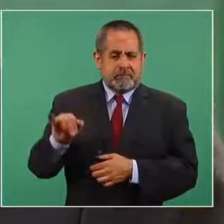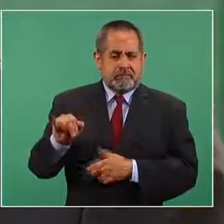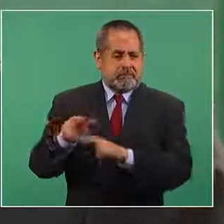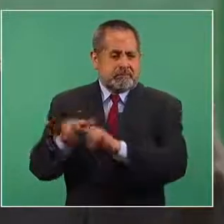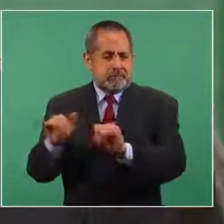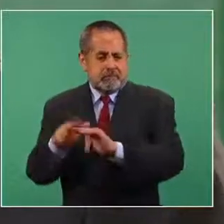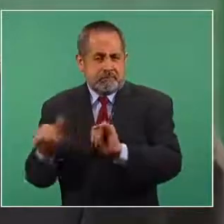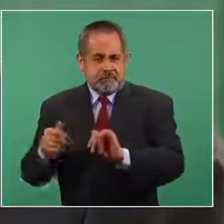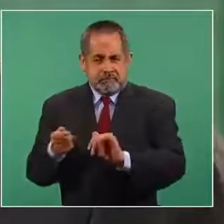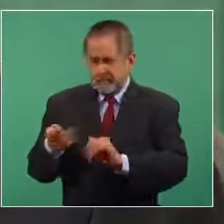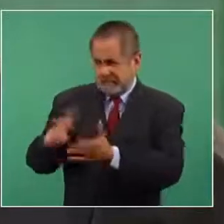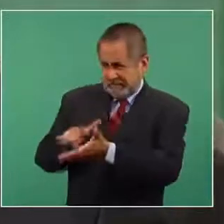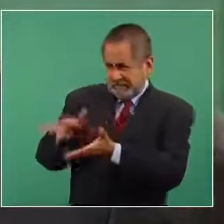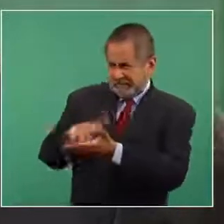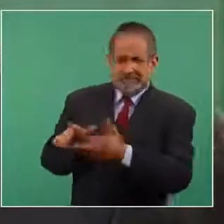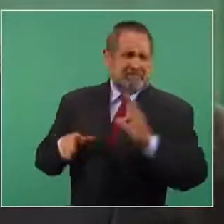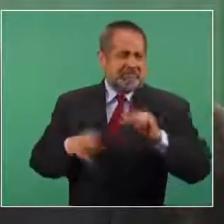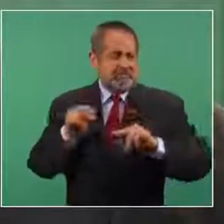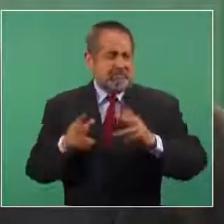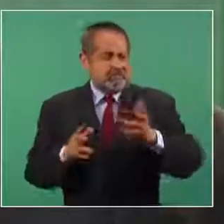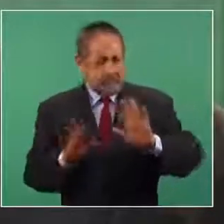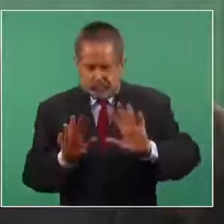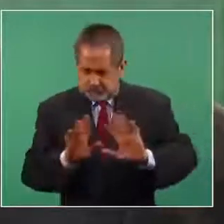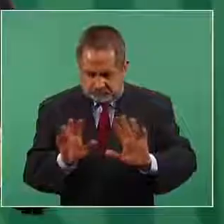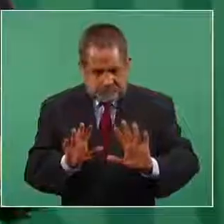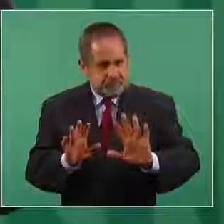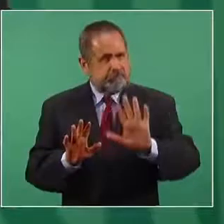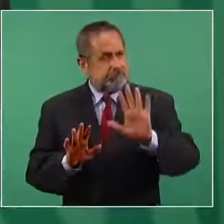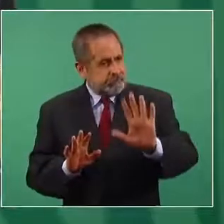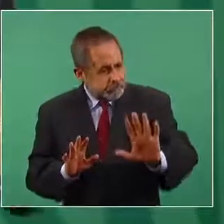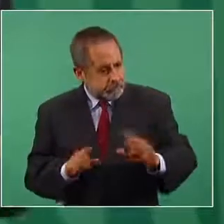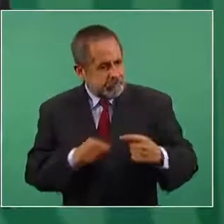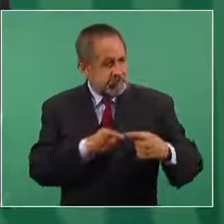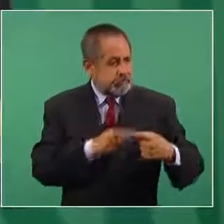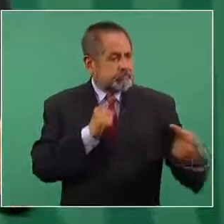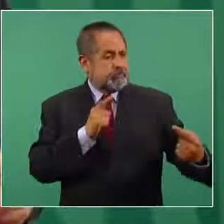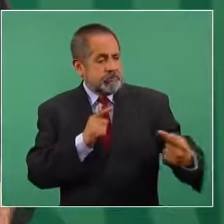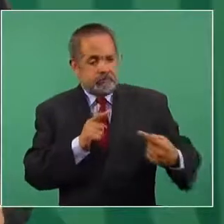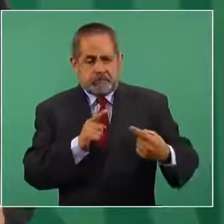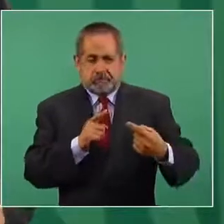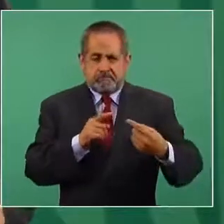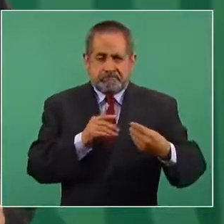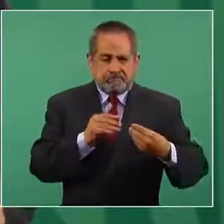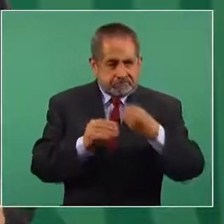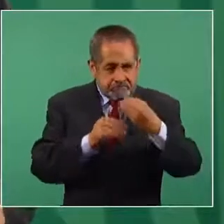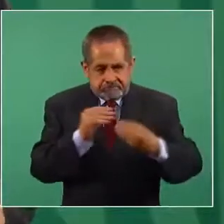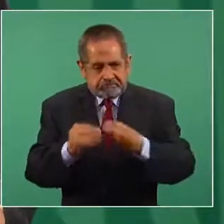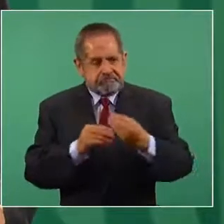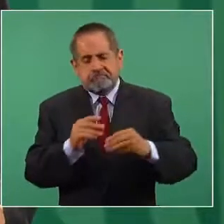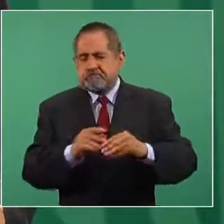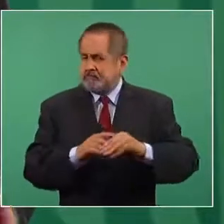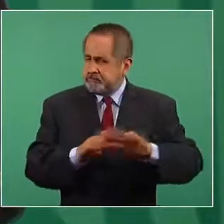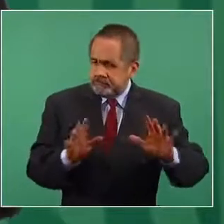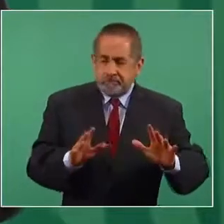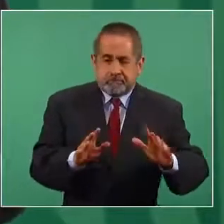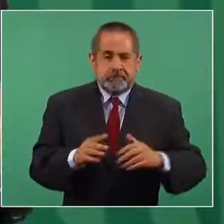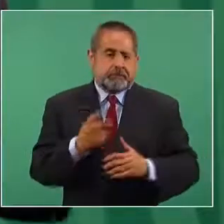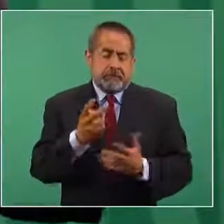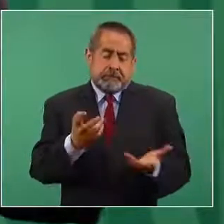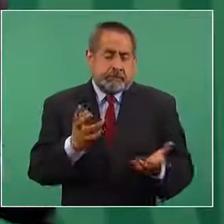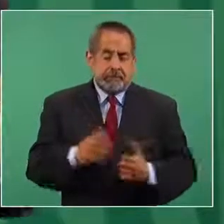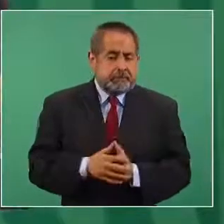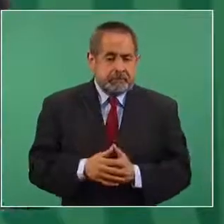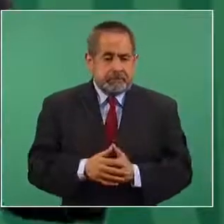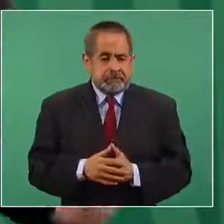Entonces, todo eso genera discrepancia, polémica, y hay